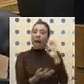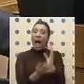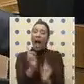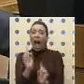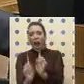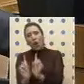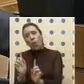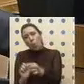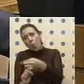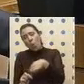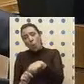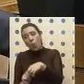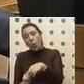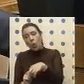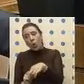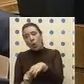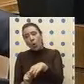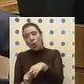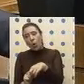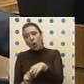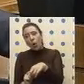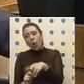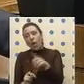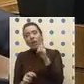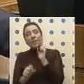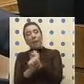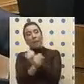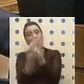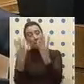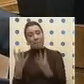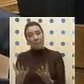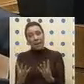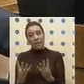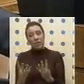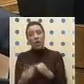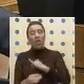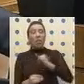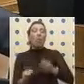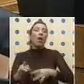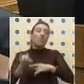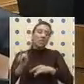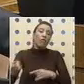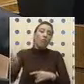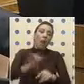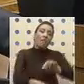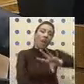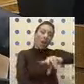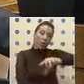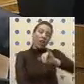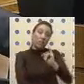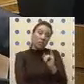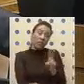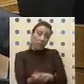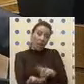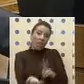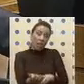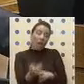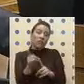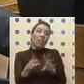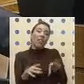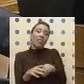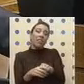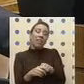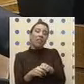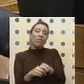algunos que están privados de su libertad en estos centros y después van a salir a delinquir, eso es cierto. Lamentablemente eso forma parte de la